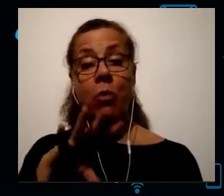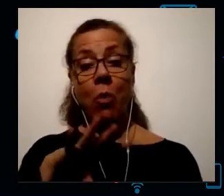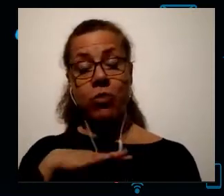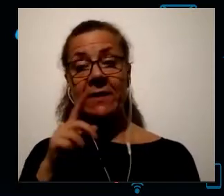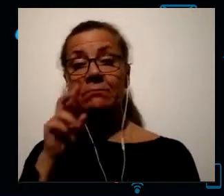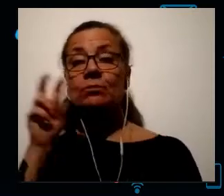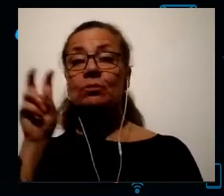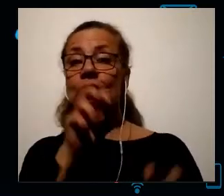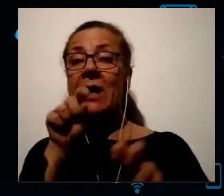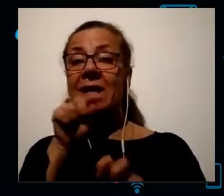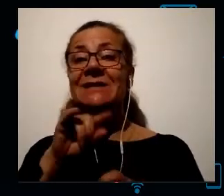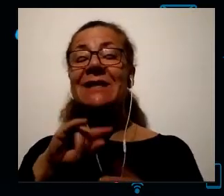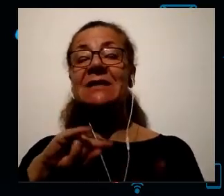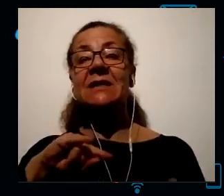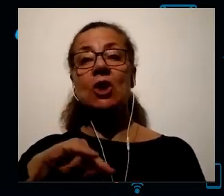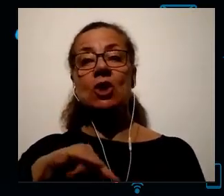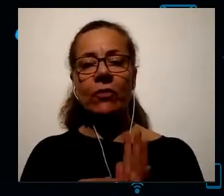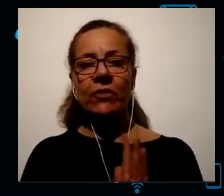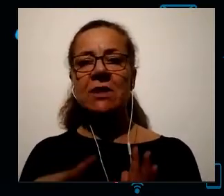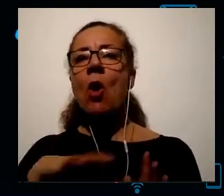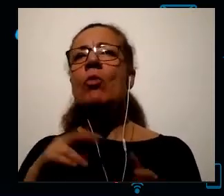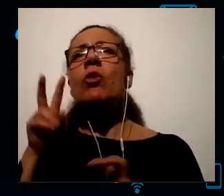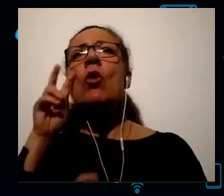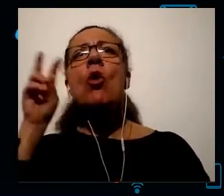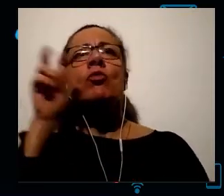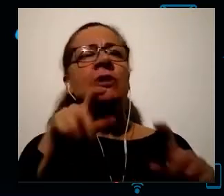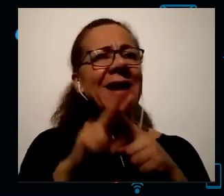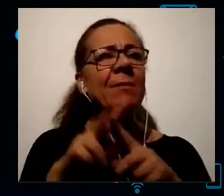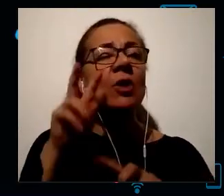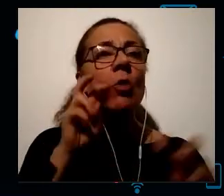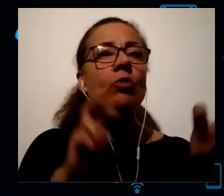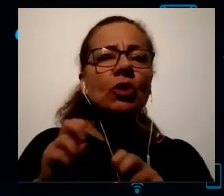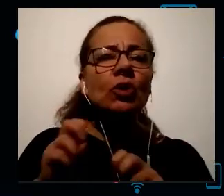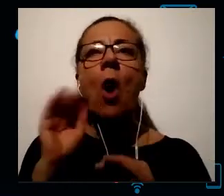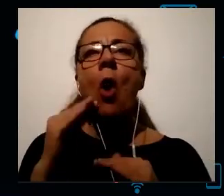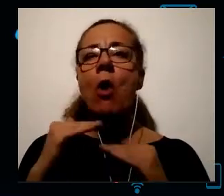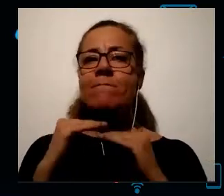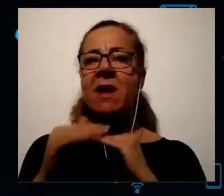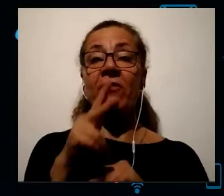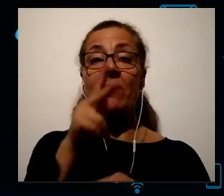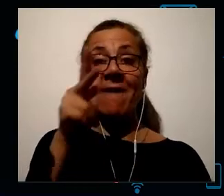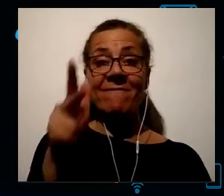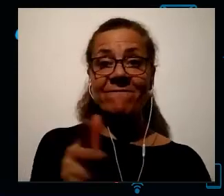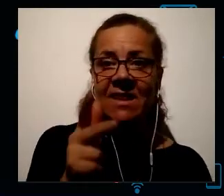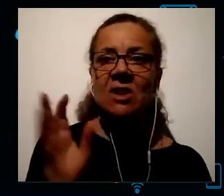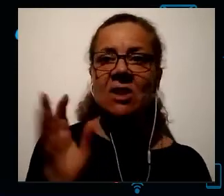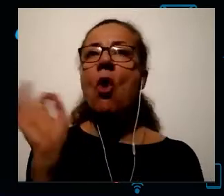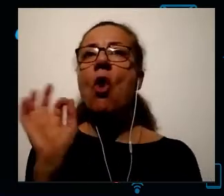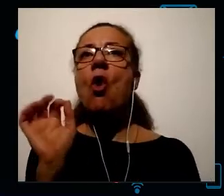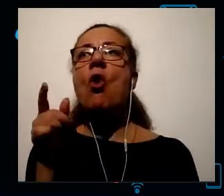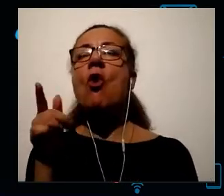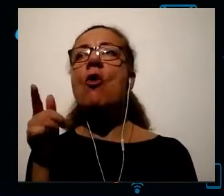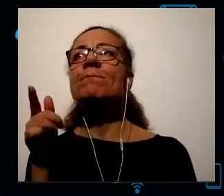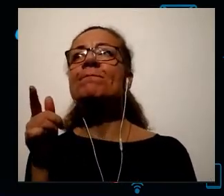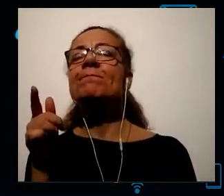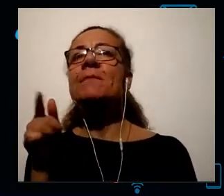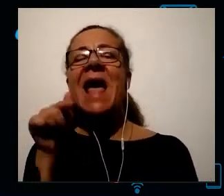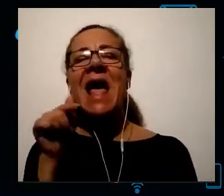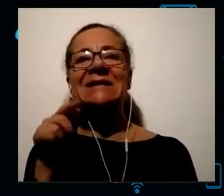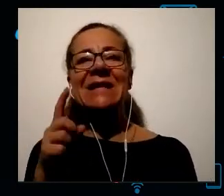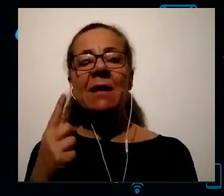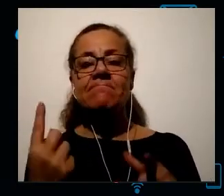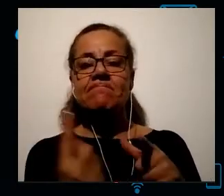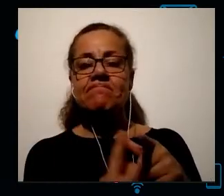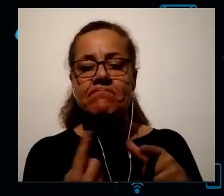no pues puedo ir a una herramienta de búsqueda puede buscar puede ir a una plataforma de videos puedo buscar estas microondas de esta